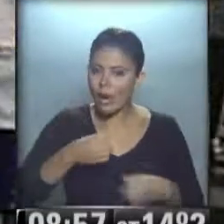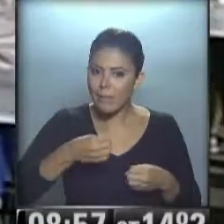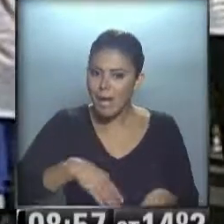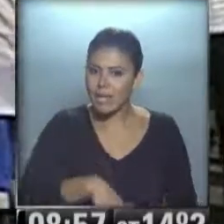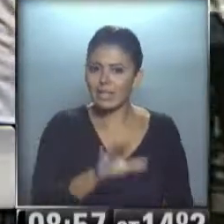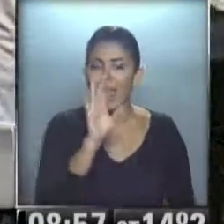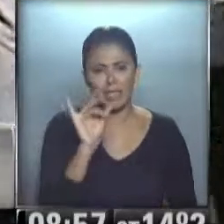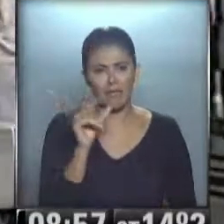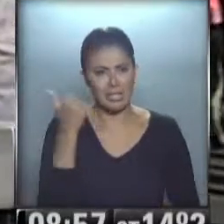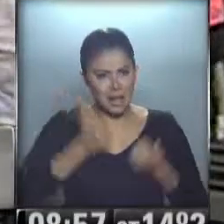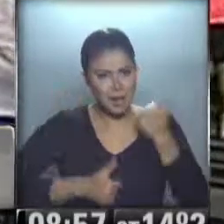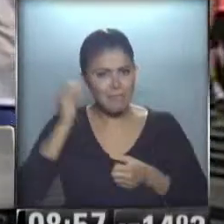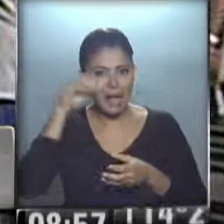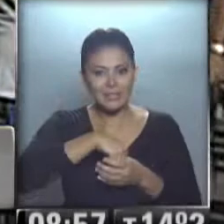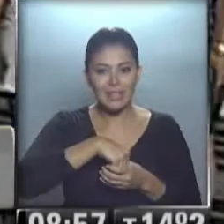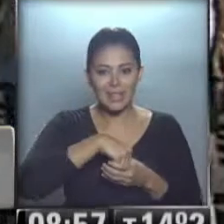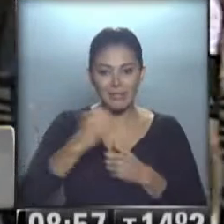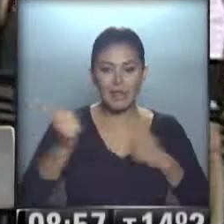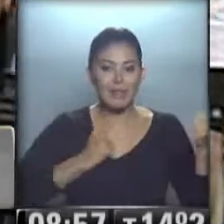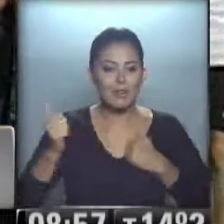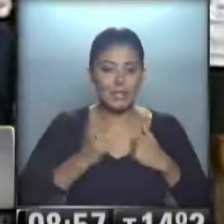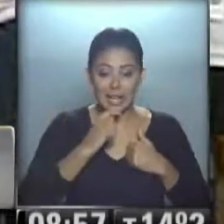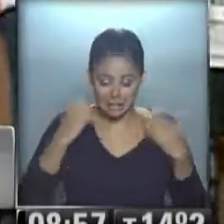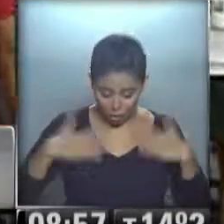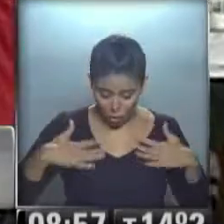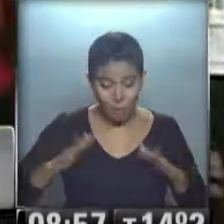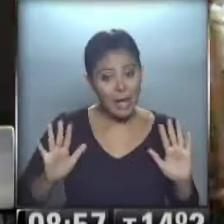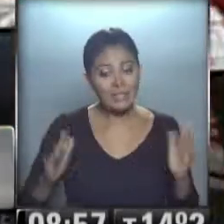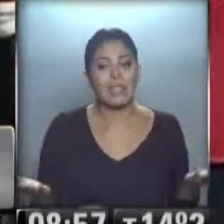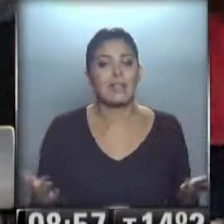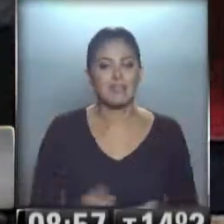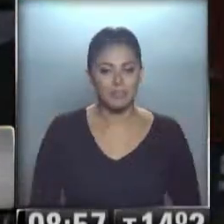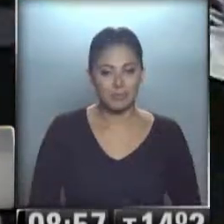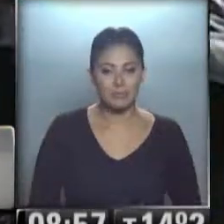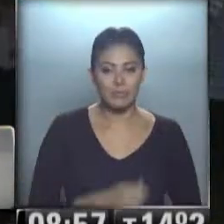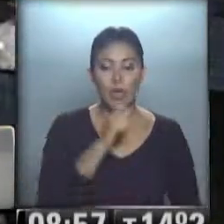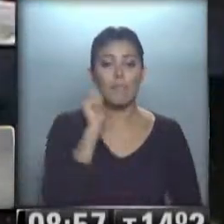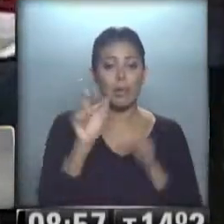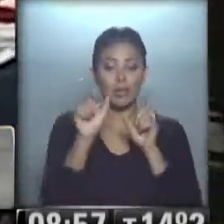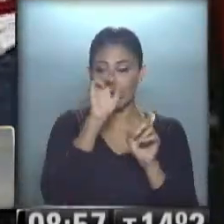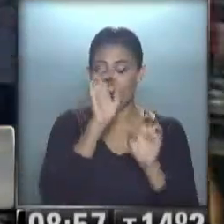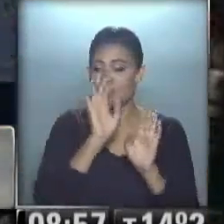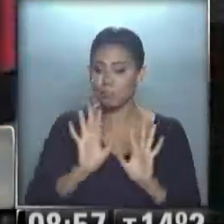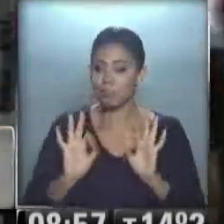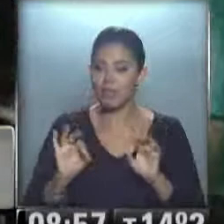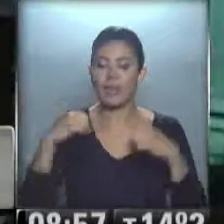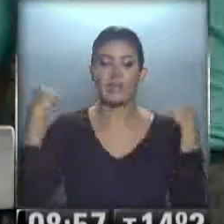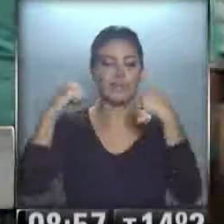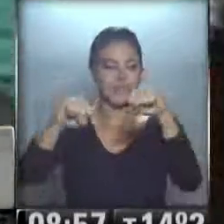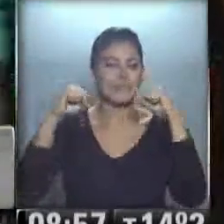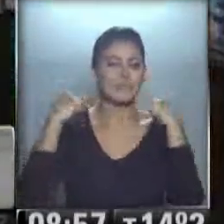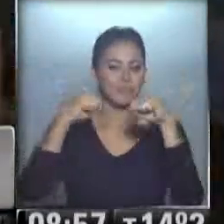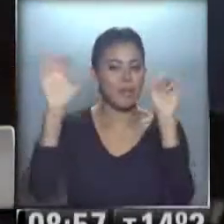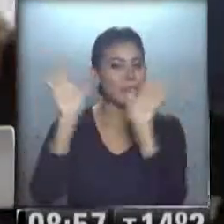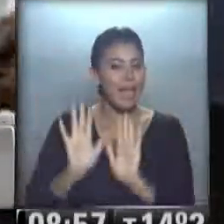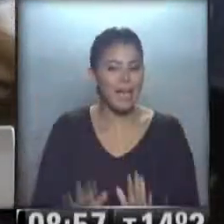difícil participar de esta competencia con esta indumentaria pero si los que lo van a hacer están aquí precalentando y